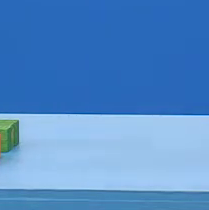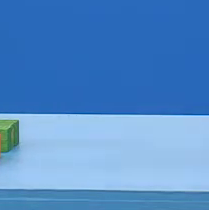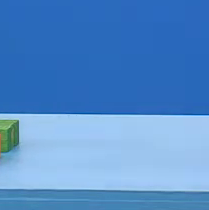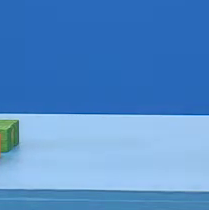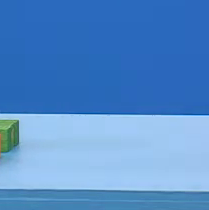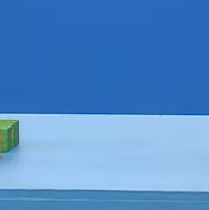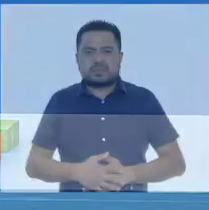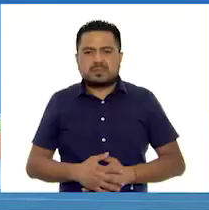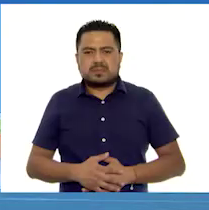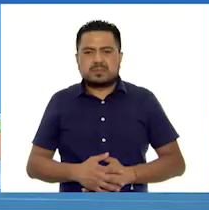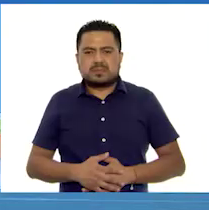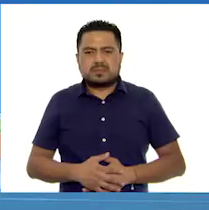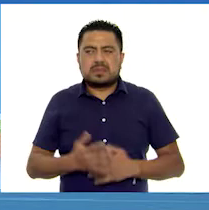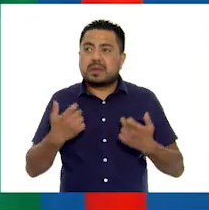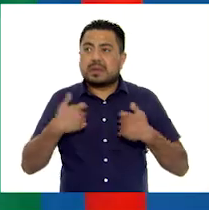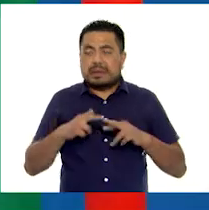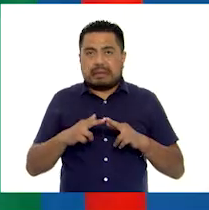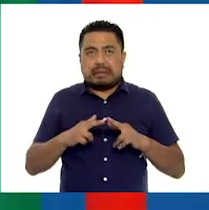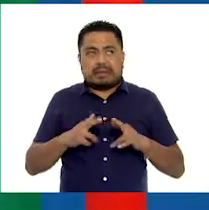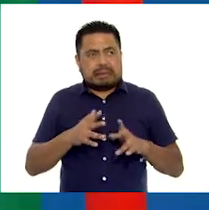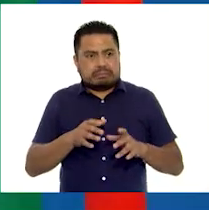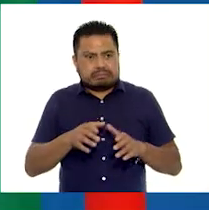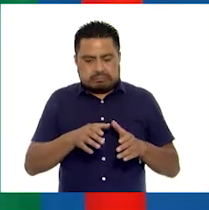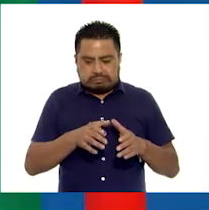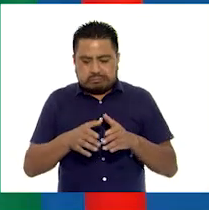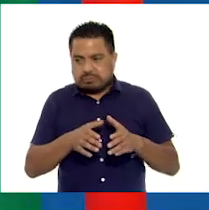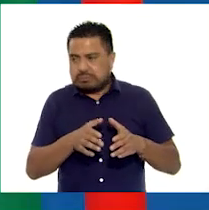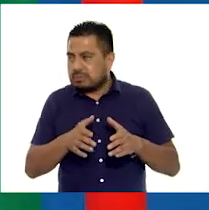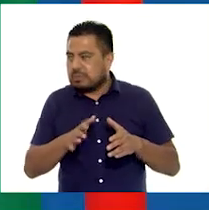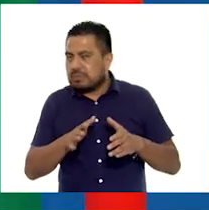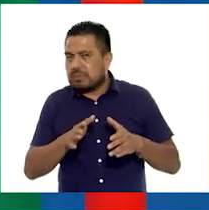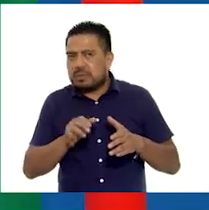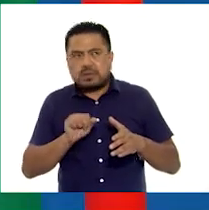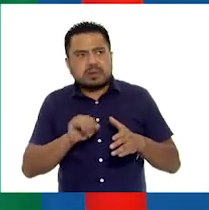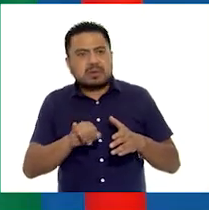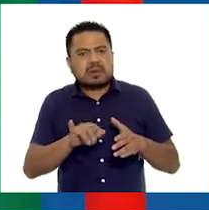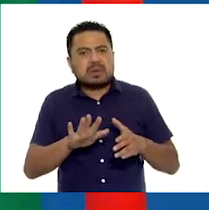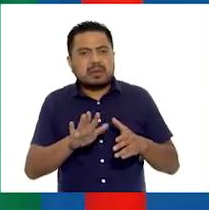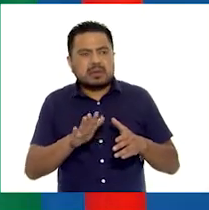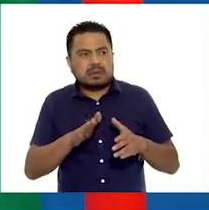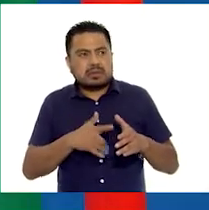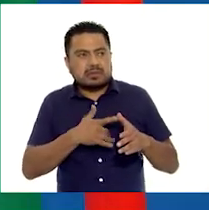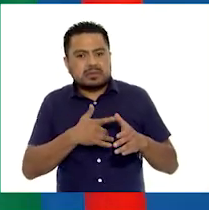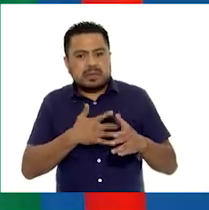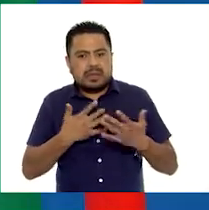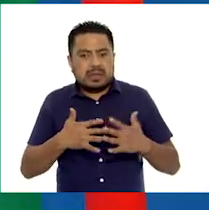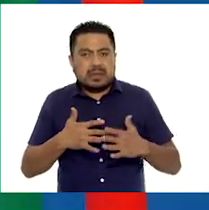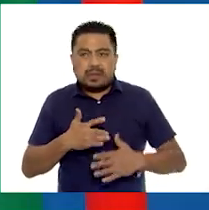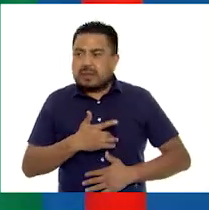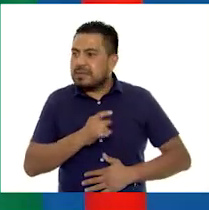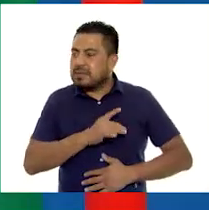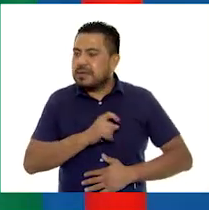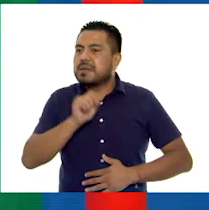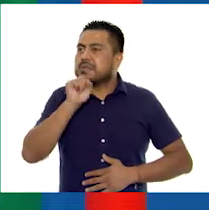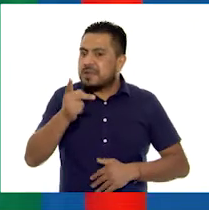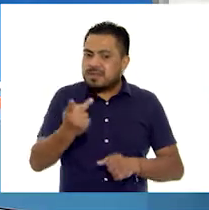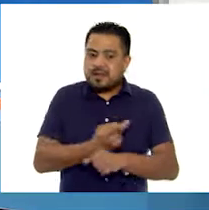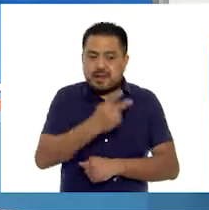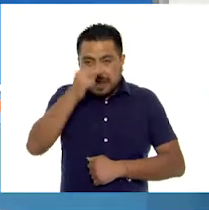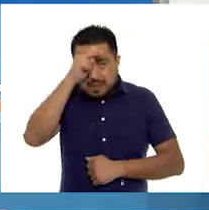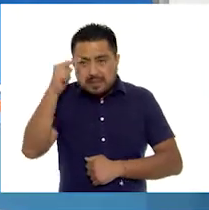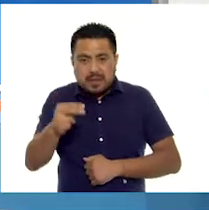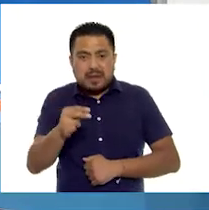no muy grande y qué inquietud y esto mismo pasó con méxico